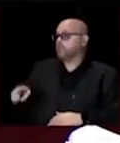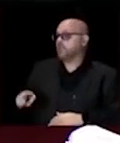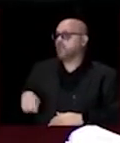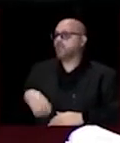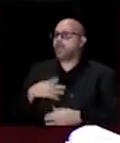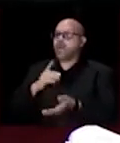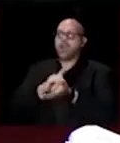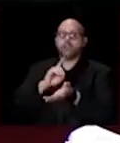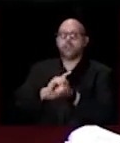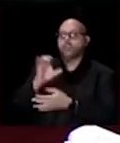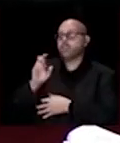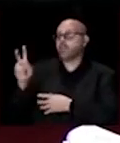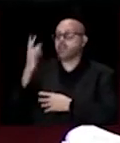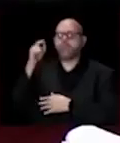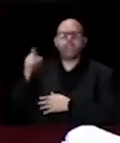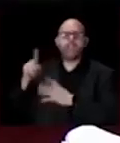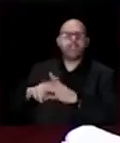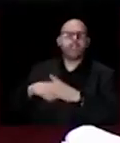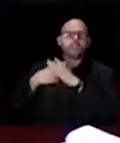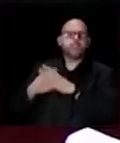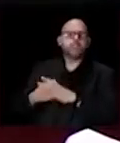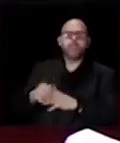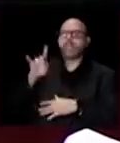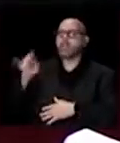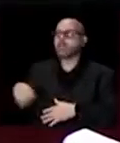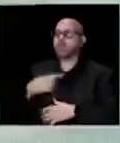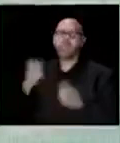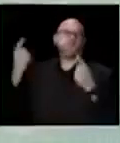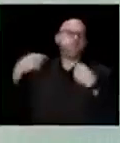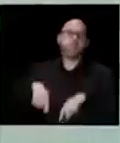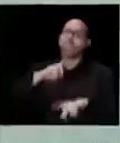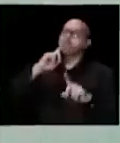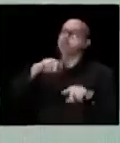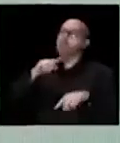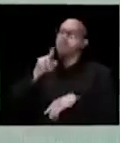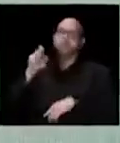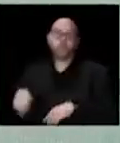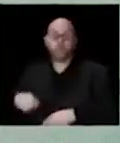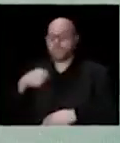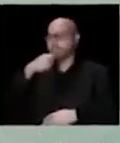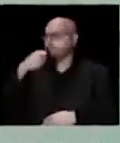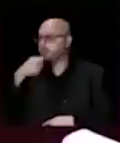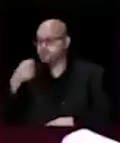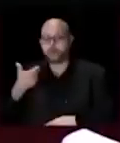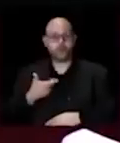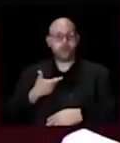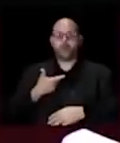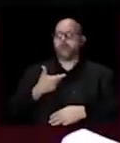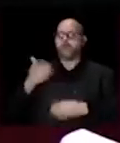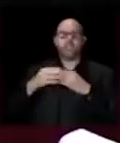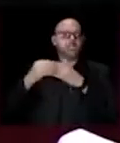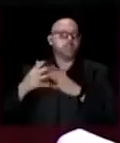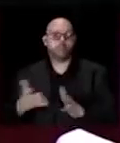Vázquez. ¿Por qué él empezó diciendo a la cámara que le iba a contestar a la gente que le saliera de los cojones ahí de los más aquetoncitos? ¿Le hago